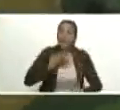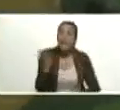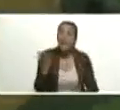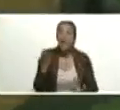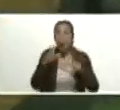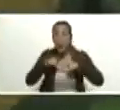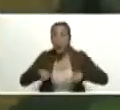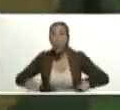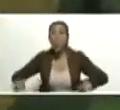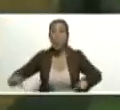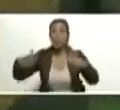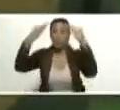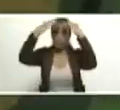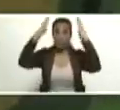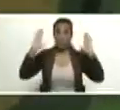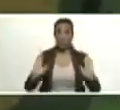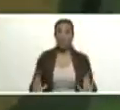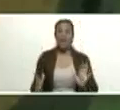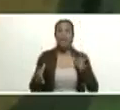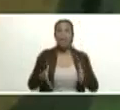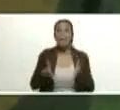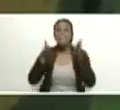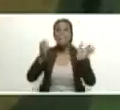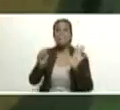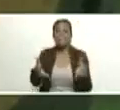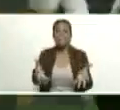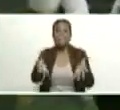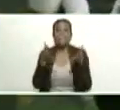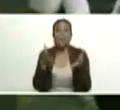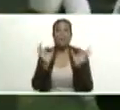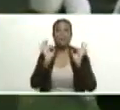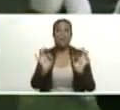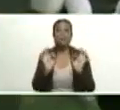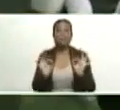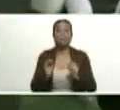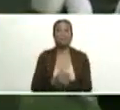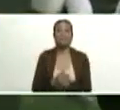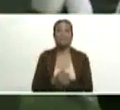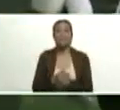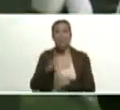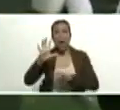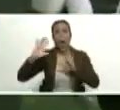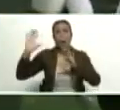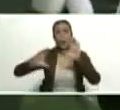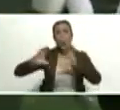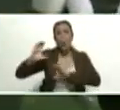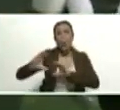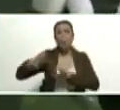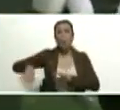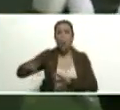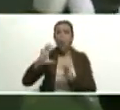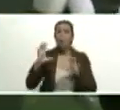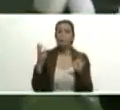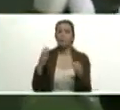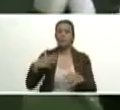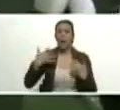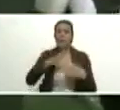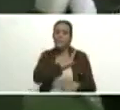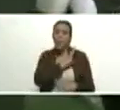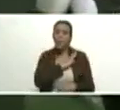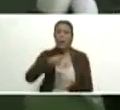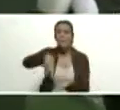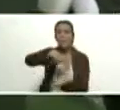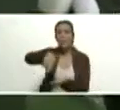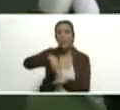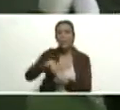set para efectuar las premiaciones. Vamos a escuchar la música de los Guarechas. Los que dijeron, Joropo.